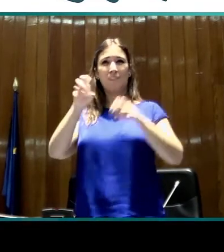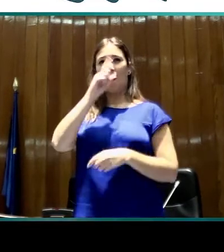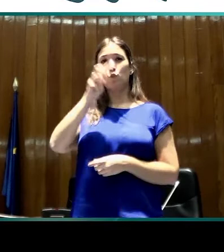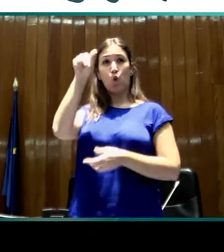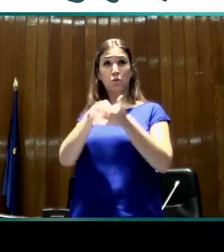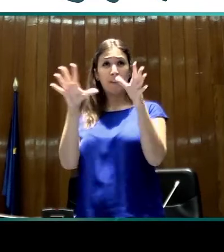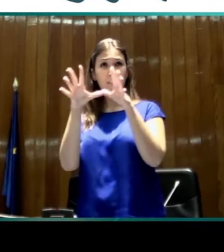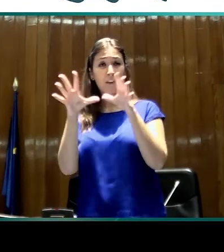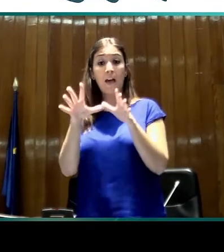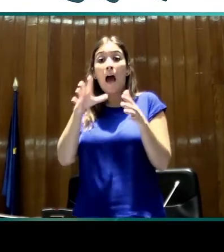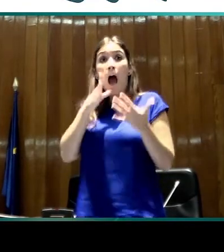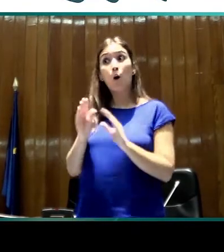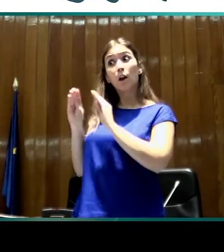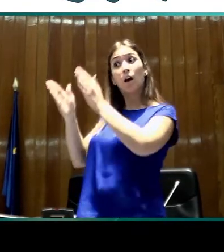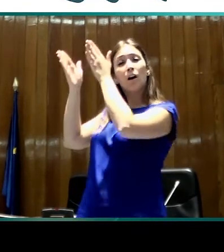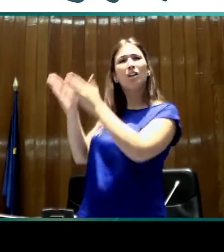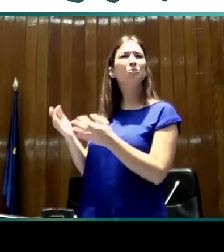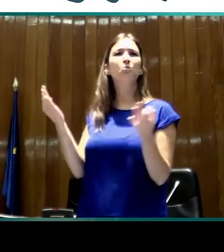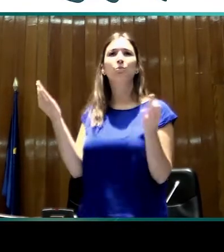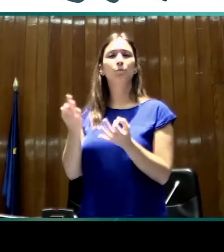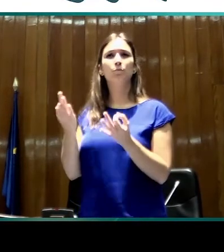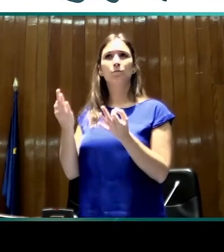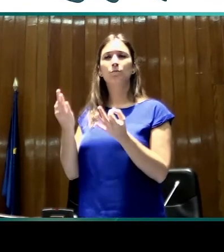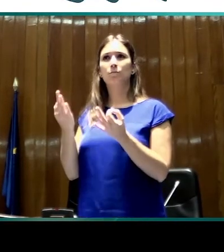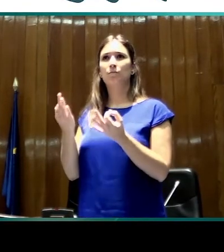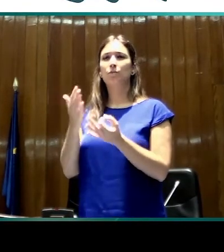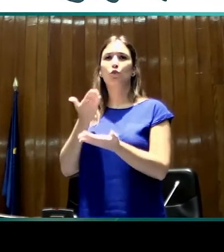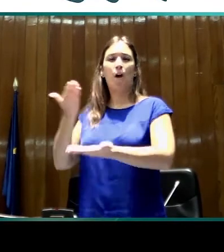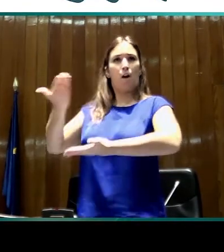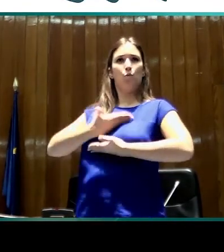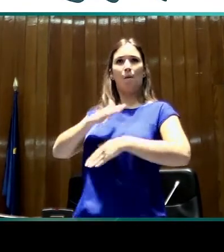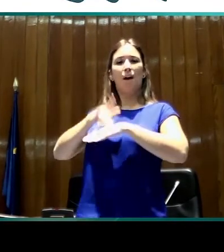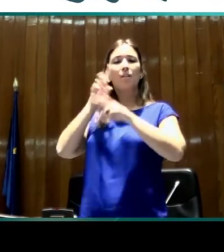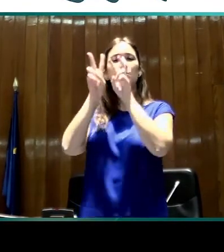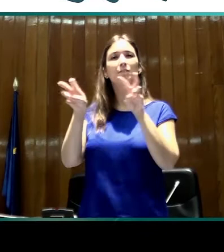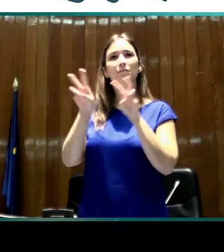2010, y ahora tiene una ayuda de investigación